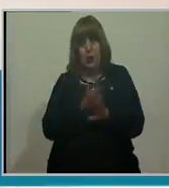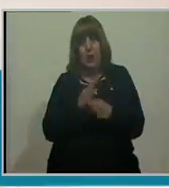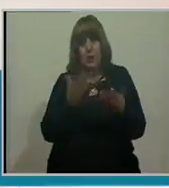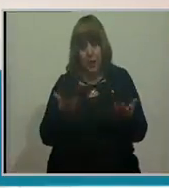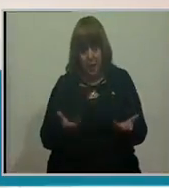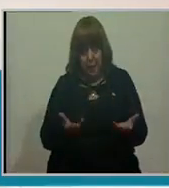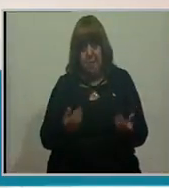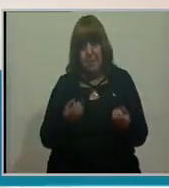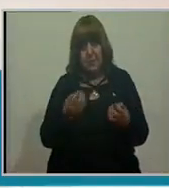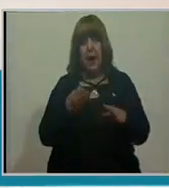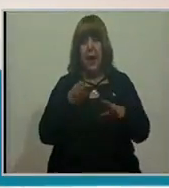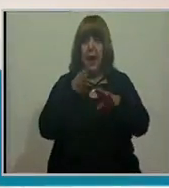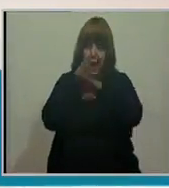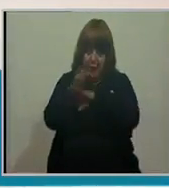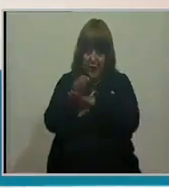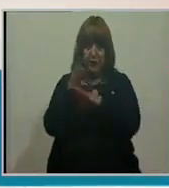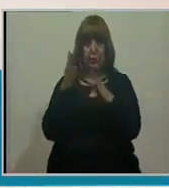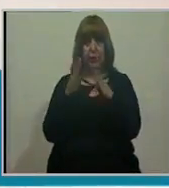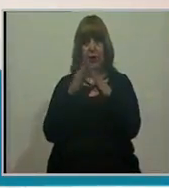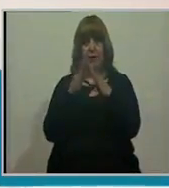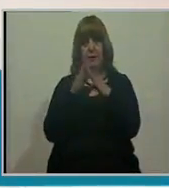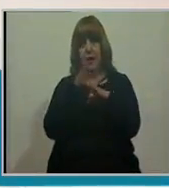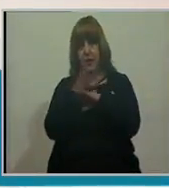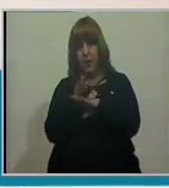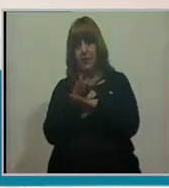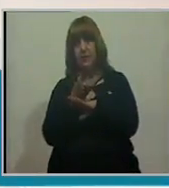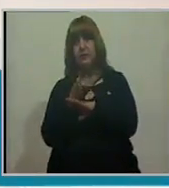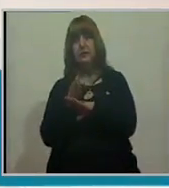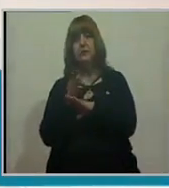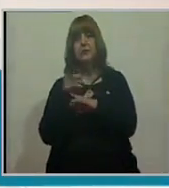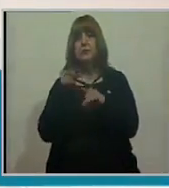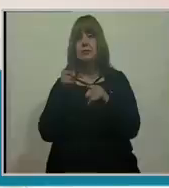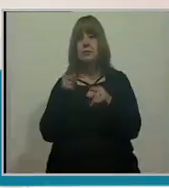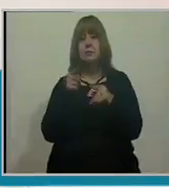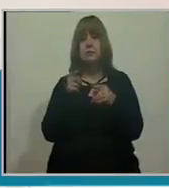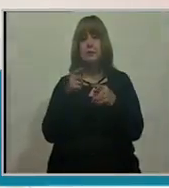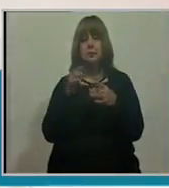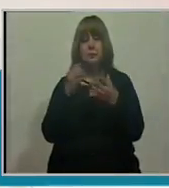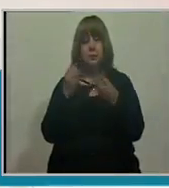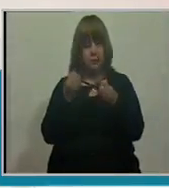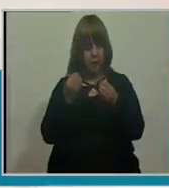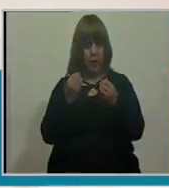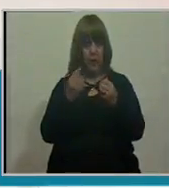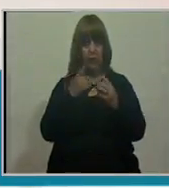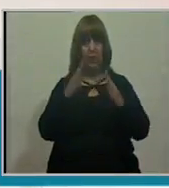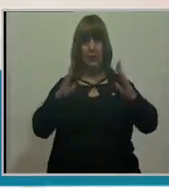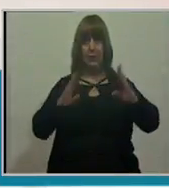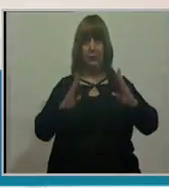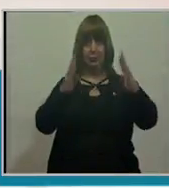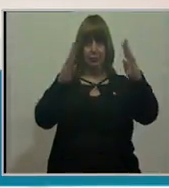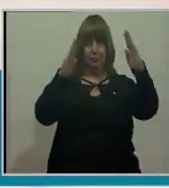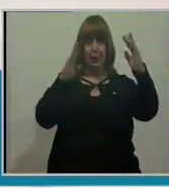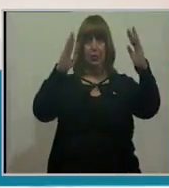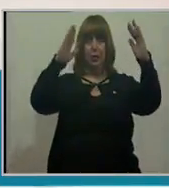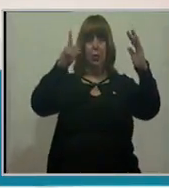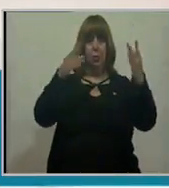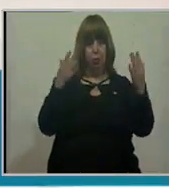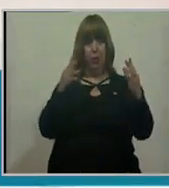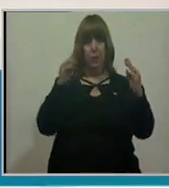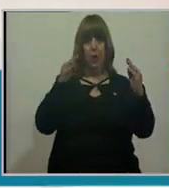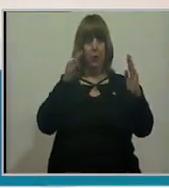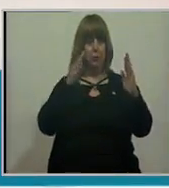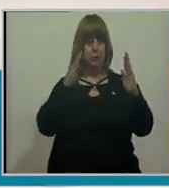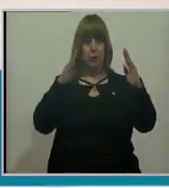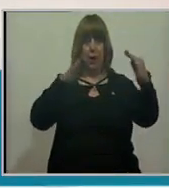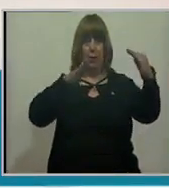de ese complejo. Lo cierto es que ahora van a hablar con el propietario. Están esperando a que apuntalen toda la estructura porque hay peligro de derrumbe. Nosotros